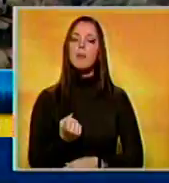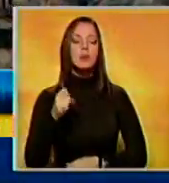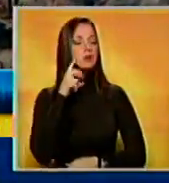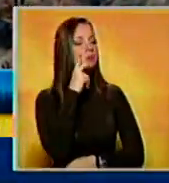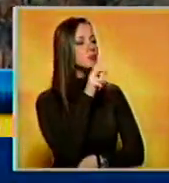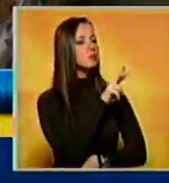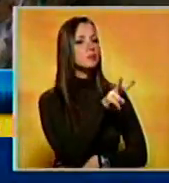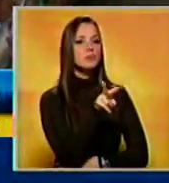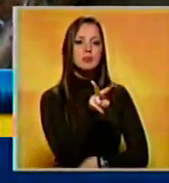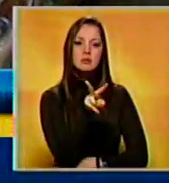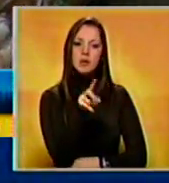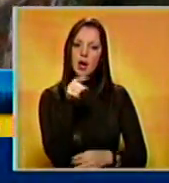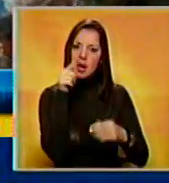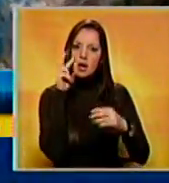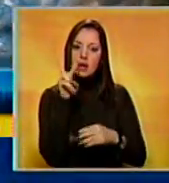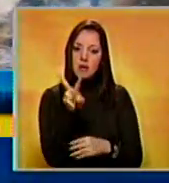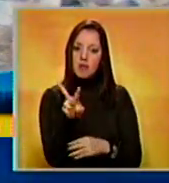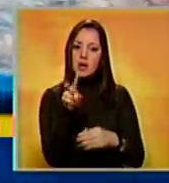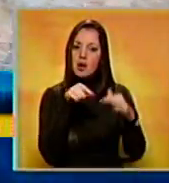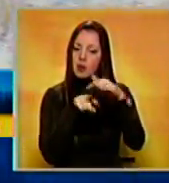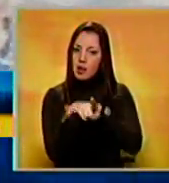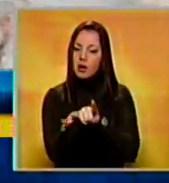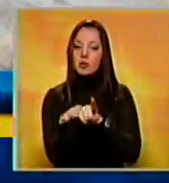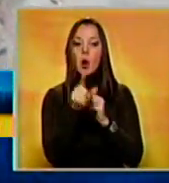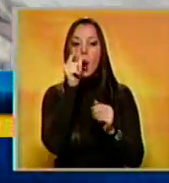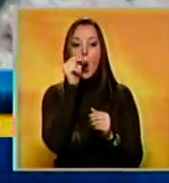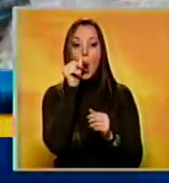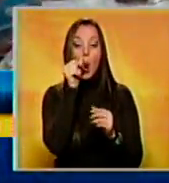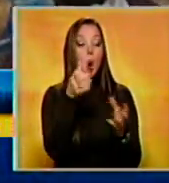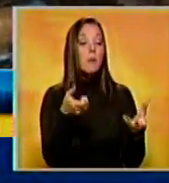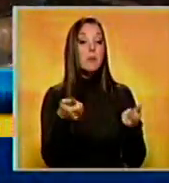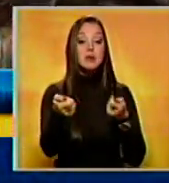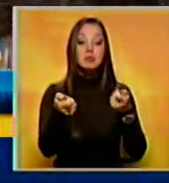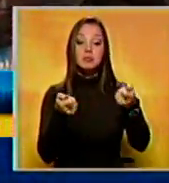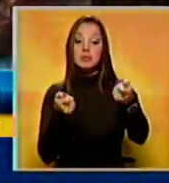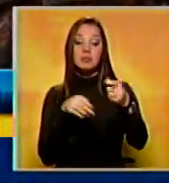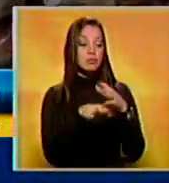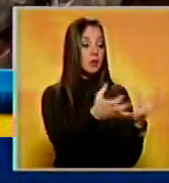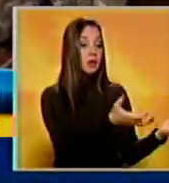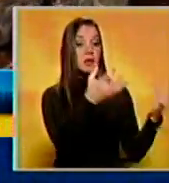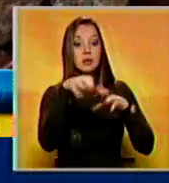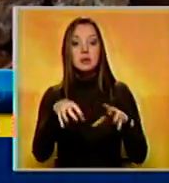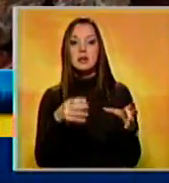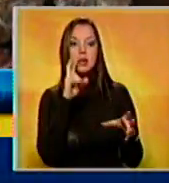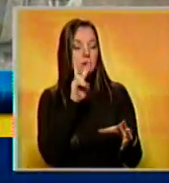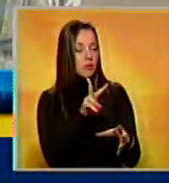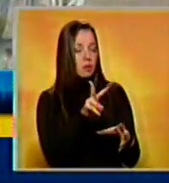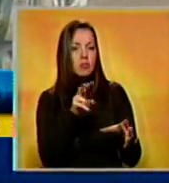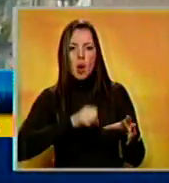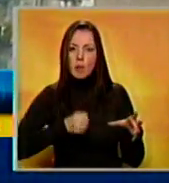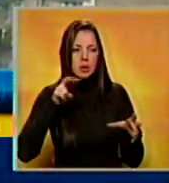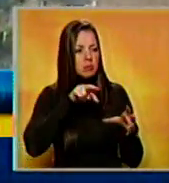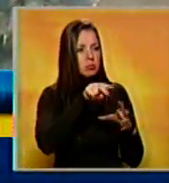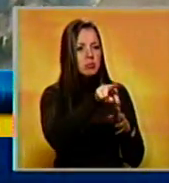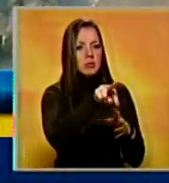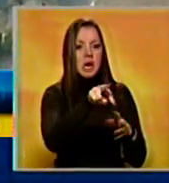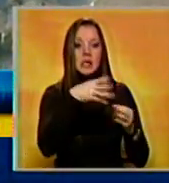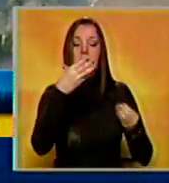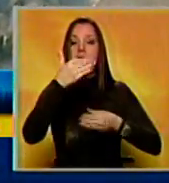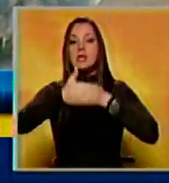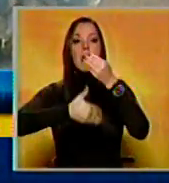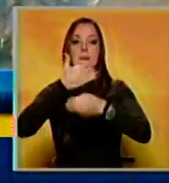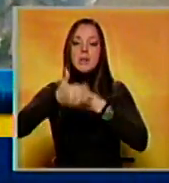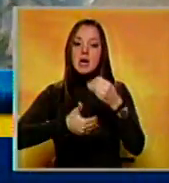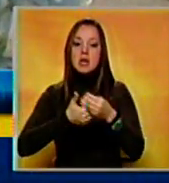y notaron que dentro del establecimiento de donde el hombre extraía la mercancía había bultos de arroz café pañales